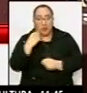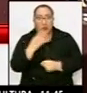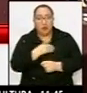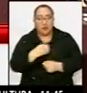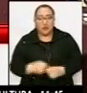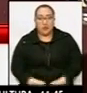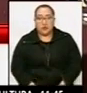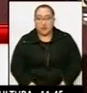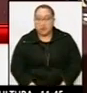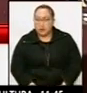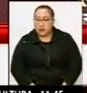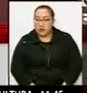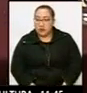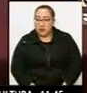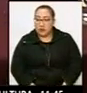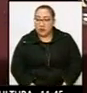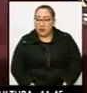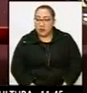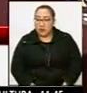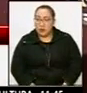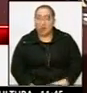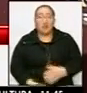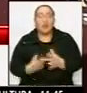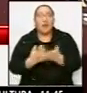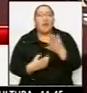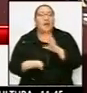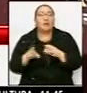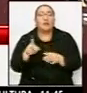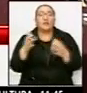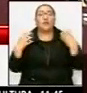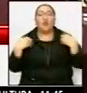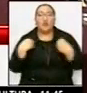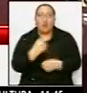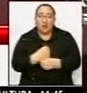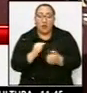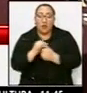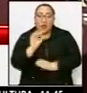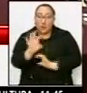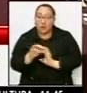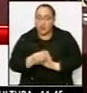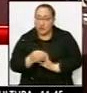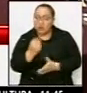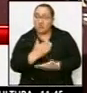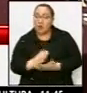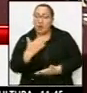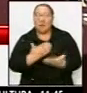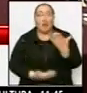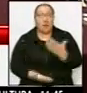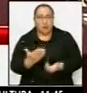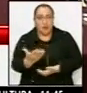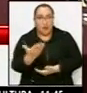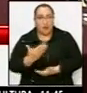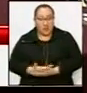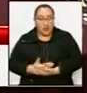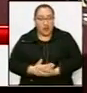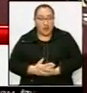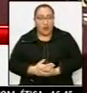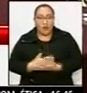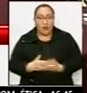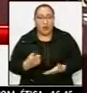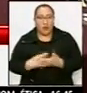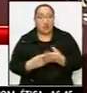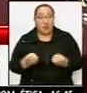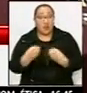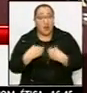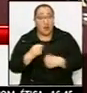ministro. ¿Qué acciones va a adoptar su despacho con la incorporación de los saldos de balance provenientes de los recursos